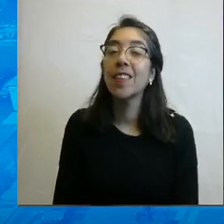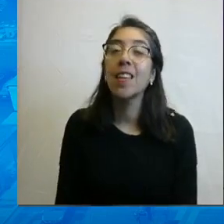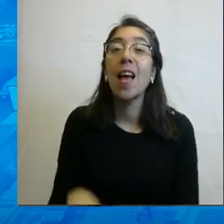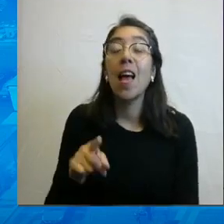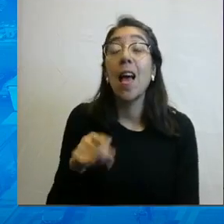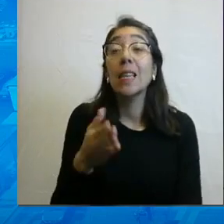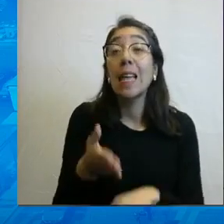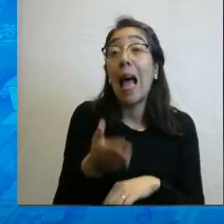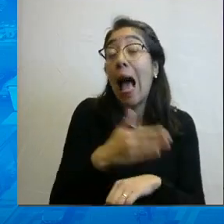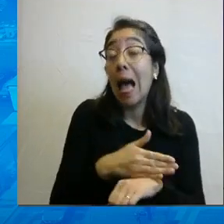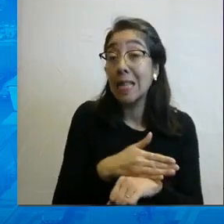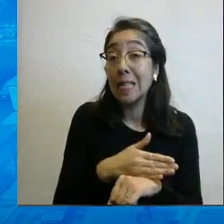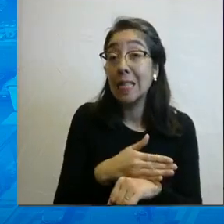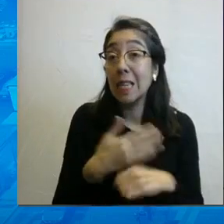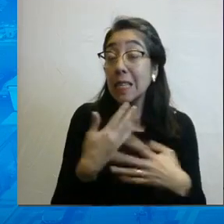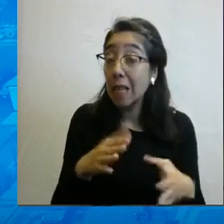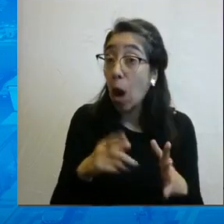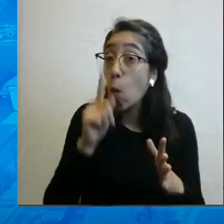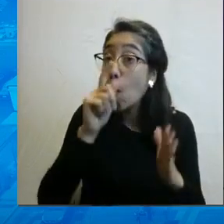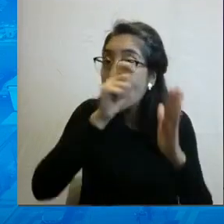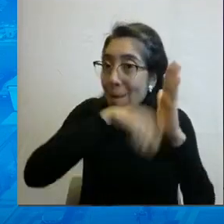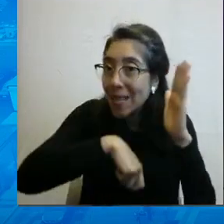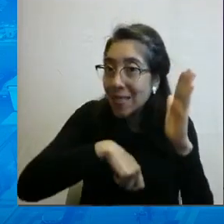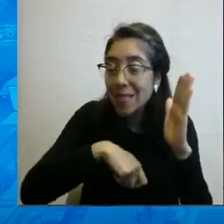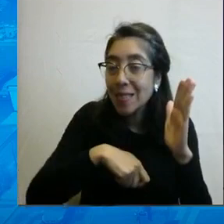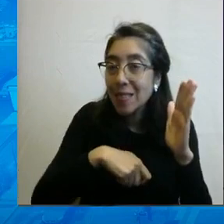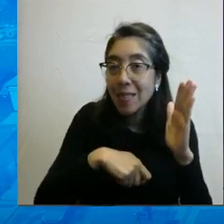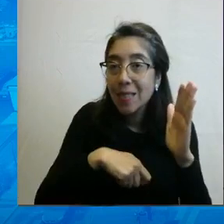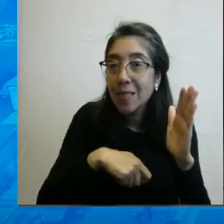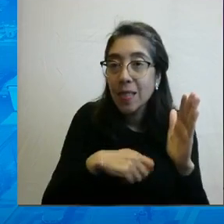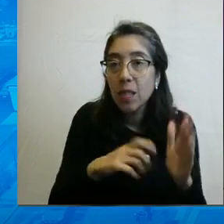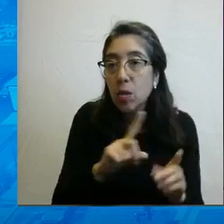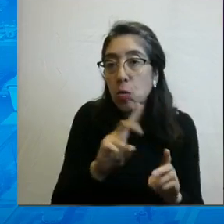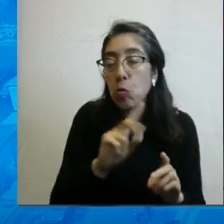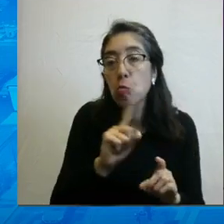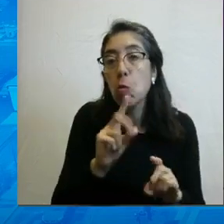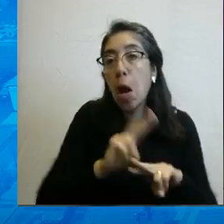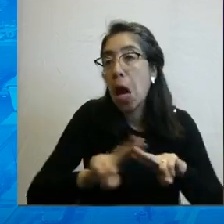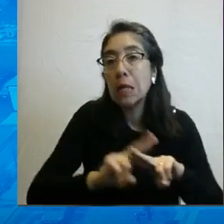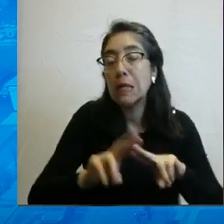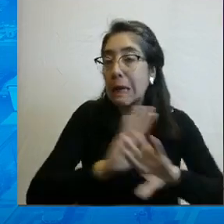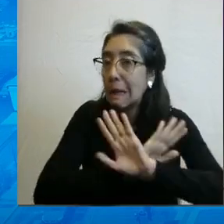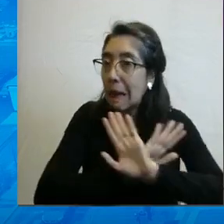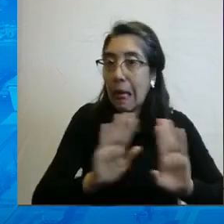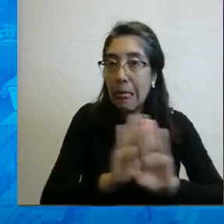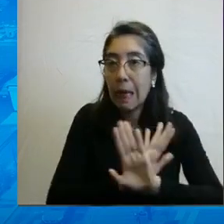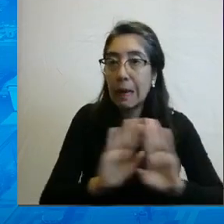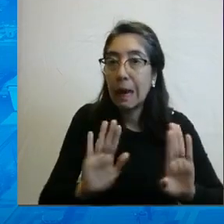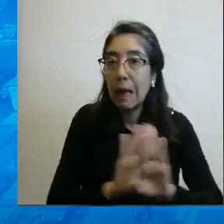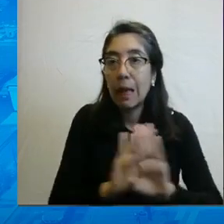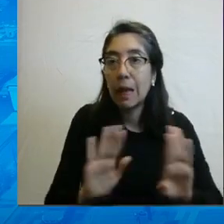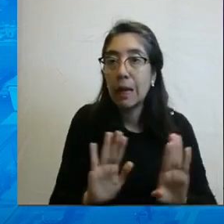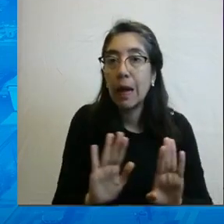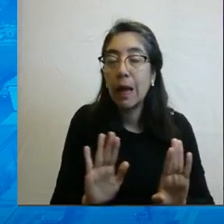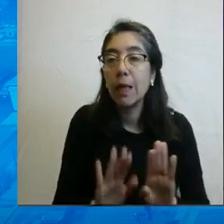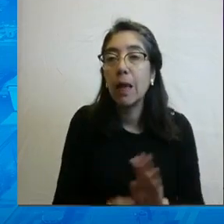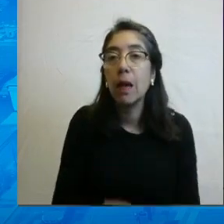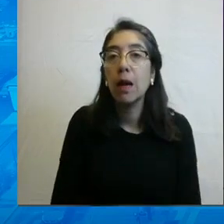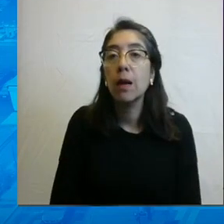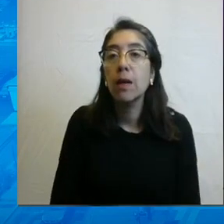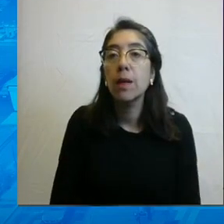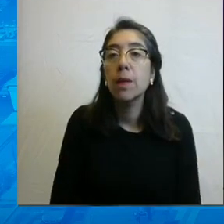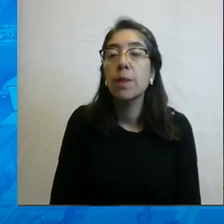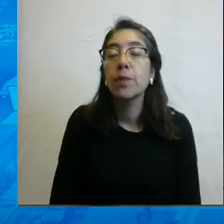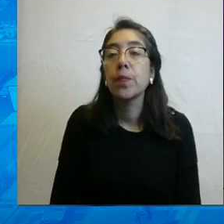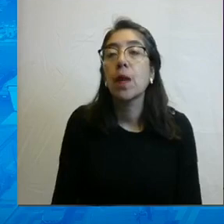hace más de un mes que el hoyo está ahí y no se hace nada. Ha habido filtraciones, ha habido lluvia, se ha juntado agua, se ha caído